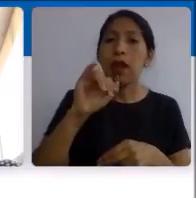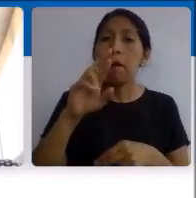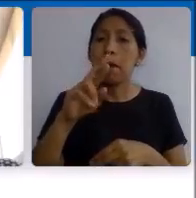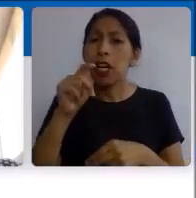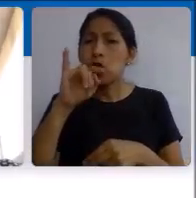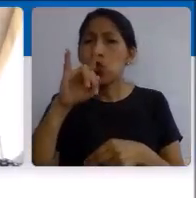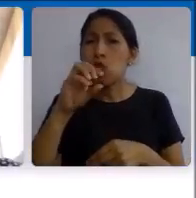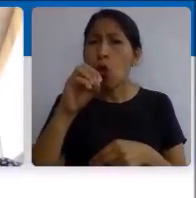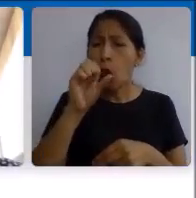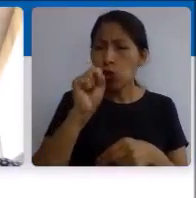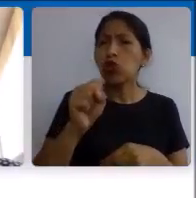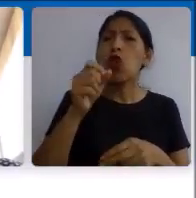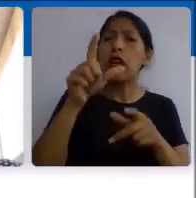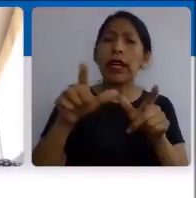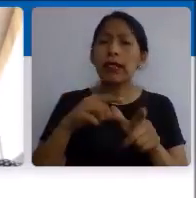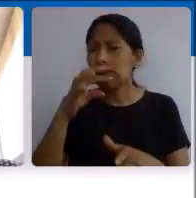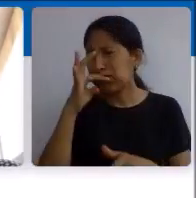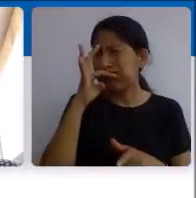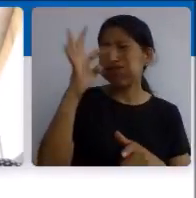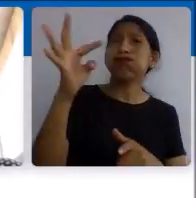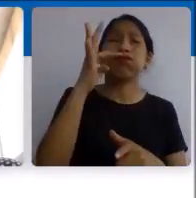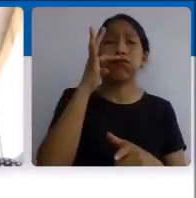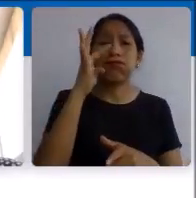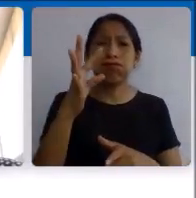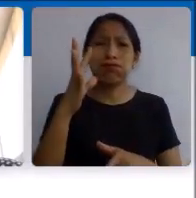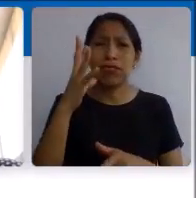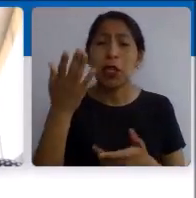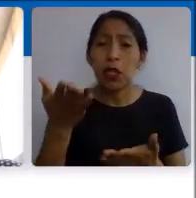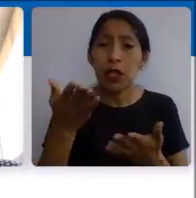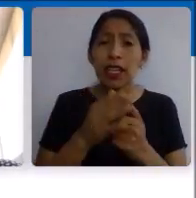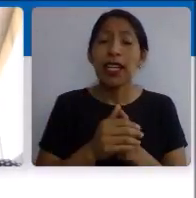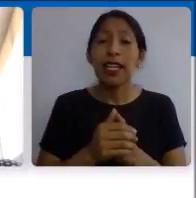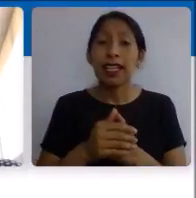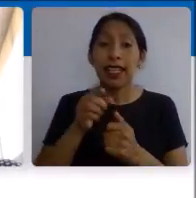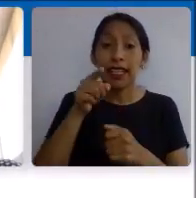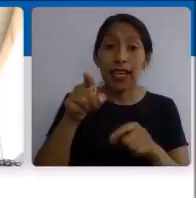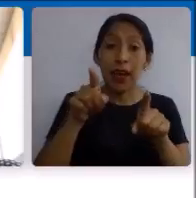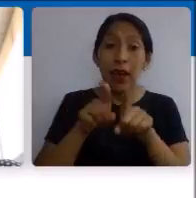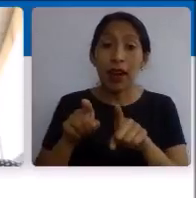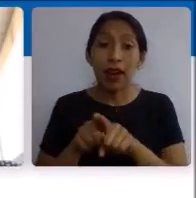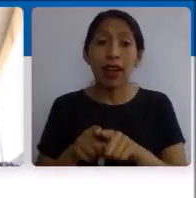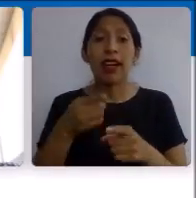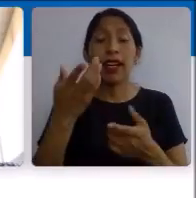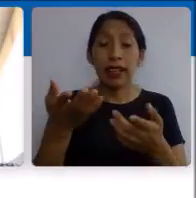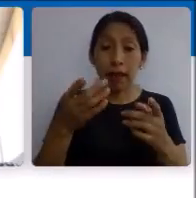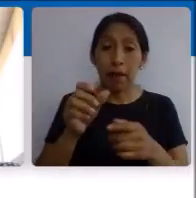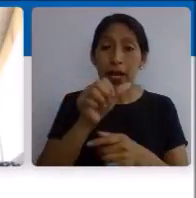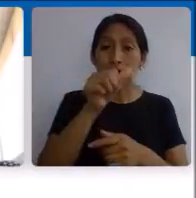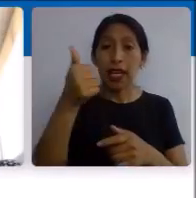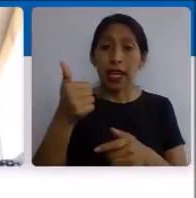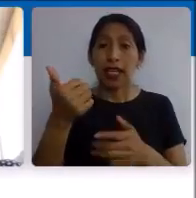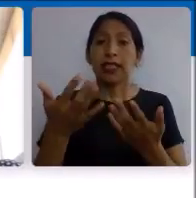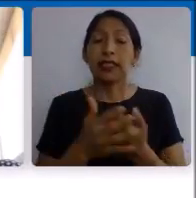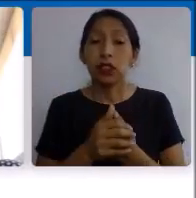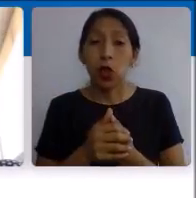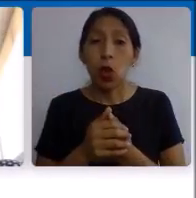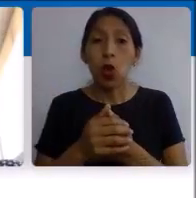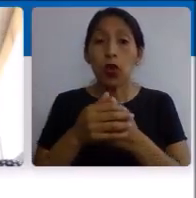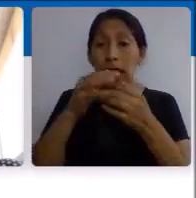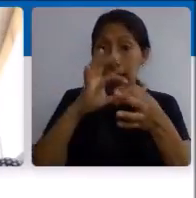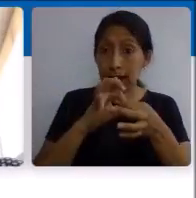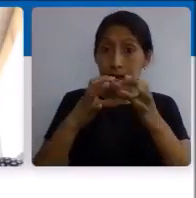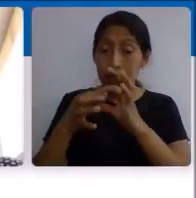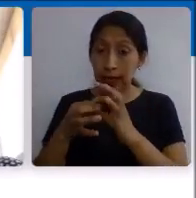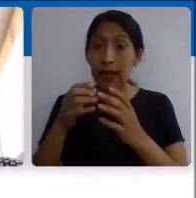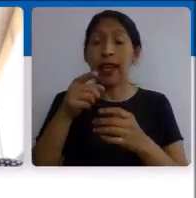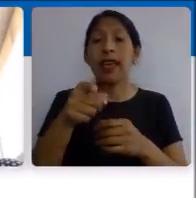lujo. Estamos mencionando, por ejemplo, a la ATA, que es el Adventure Travel Trade Association, que es una red